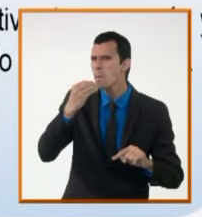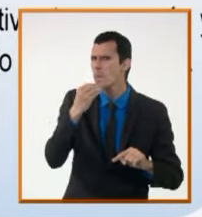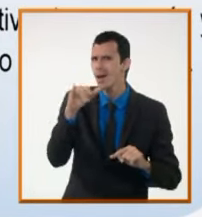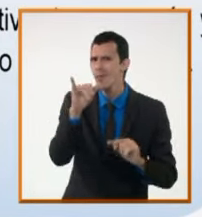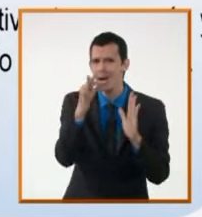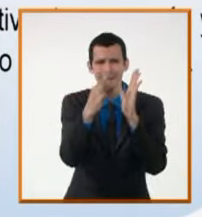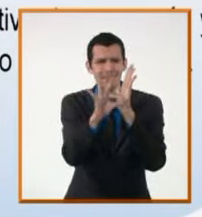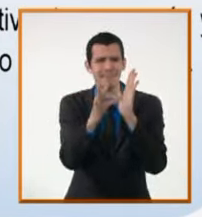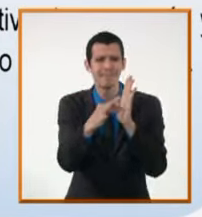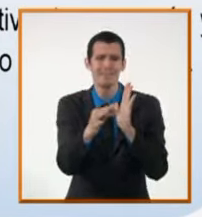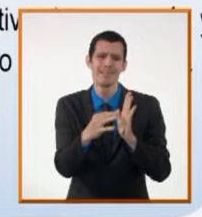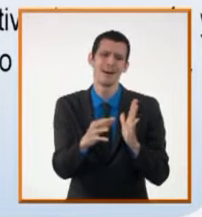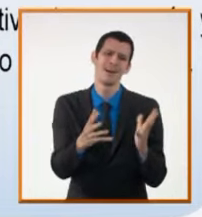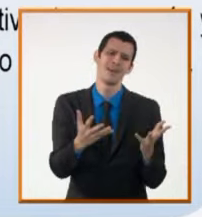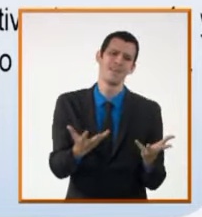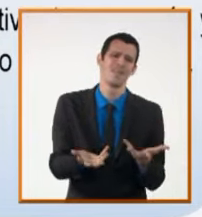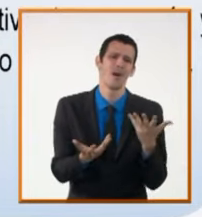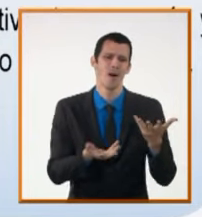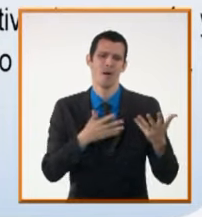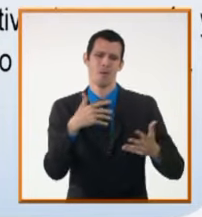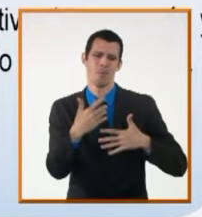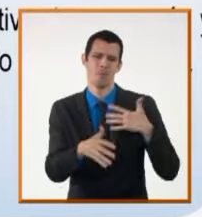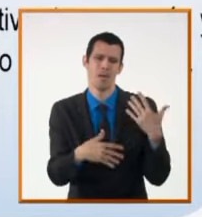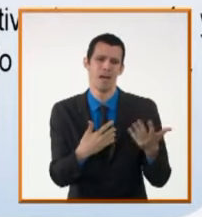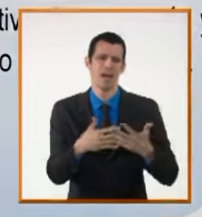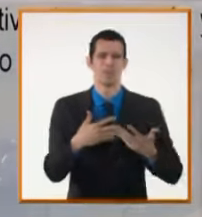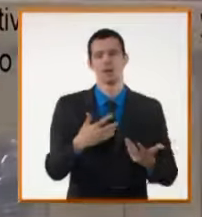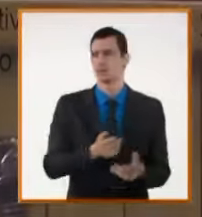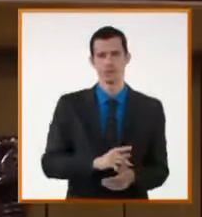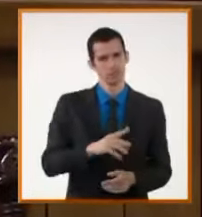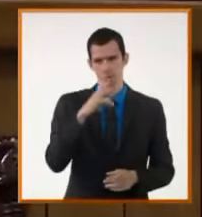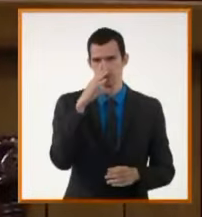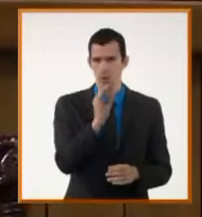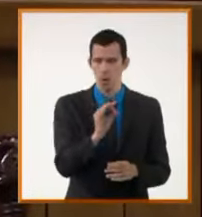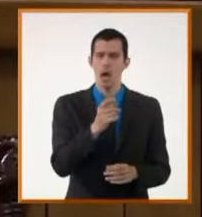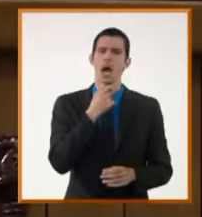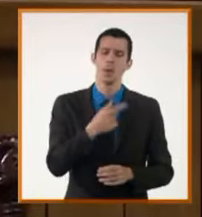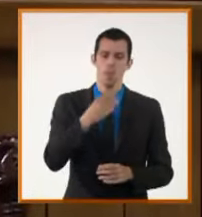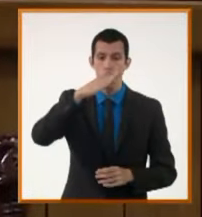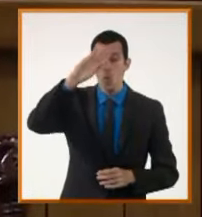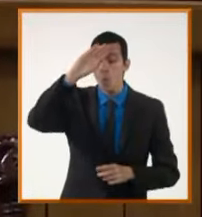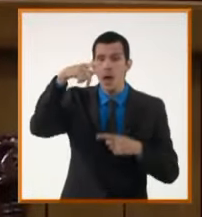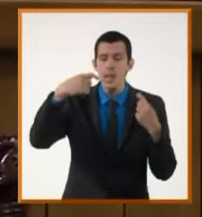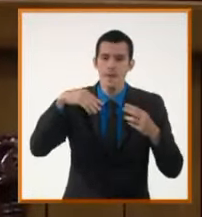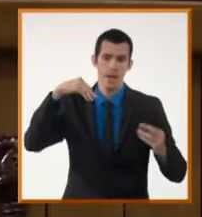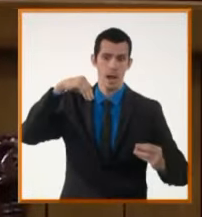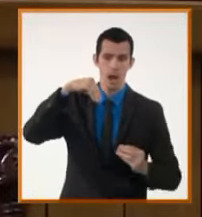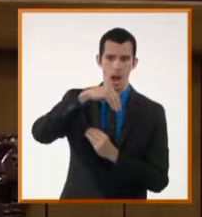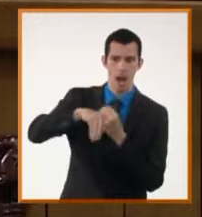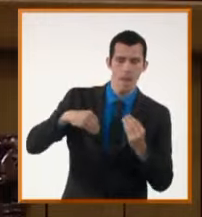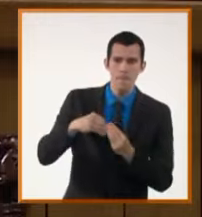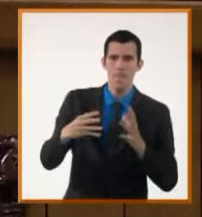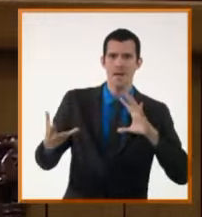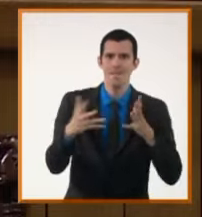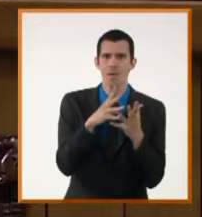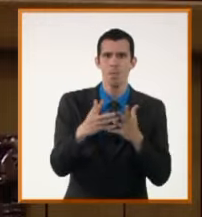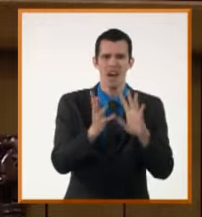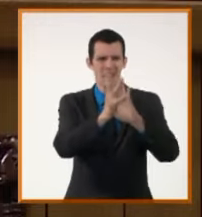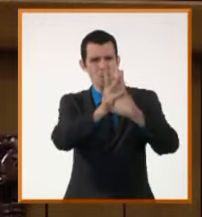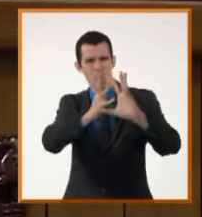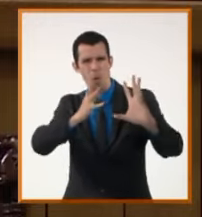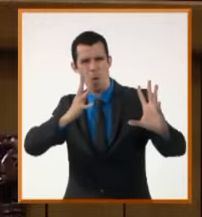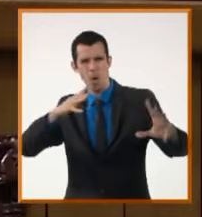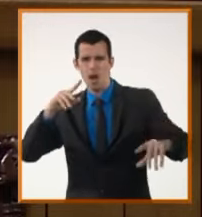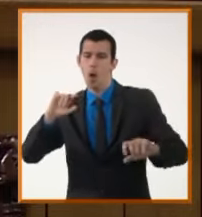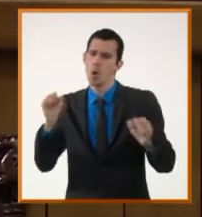que innecesariamente obliga a las personas a transportarse, a dirigirse a oficinas, que a veces son maltratados o a